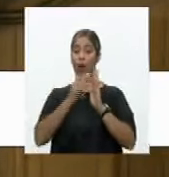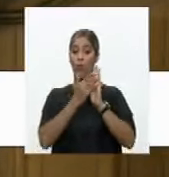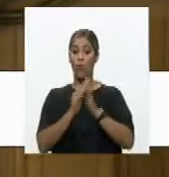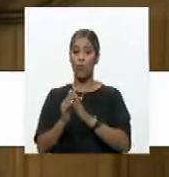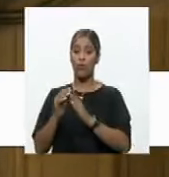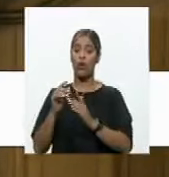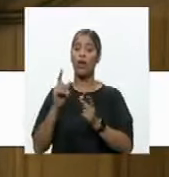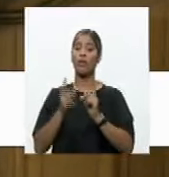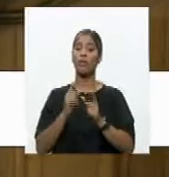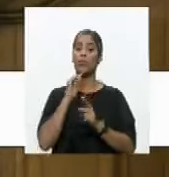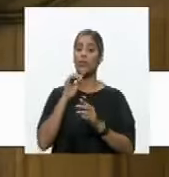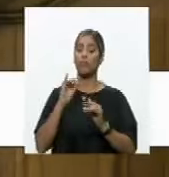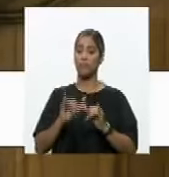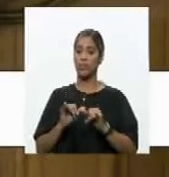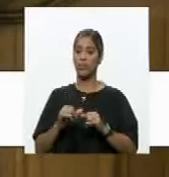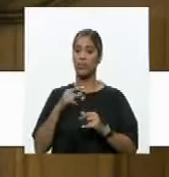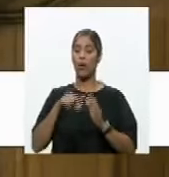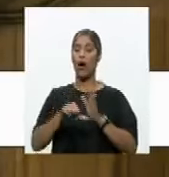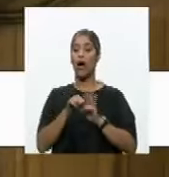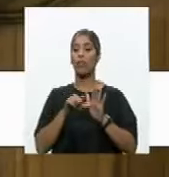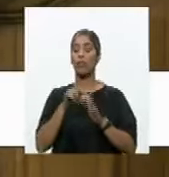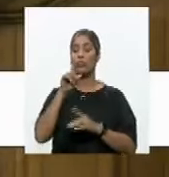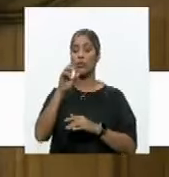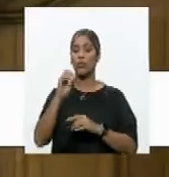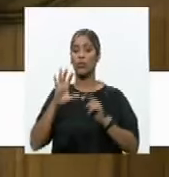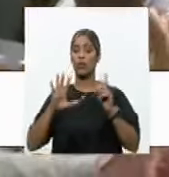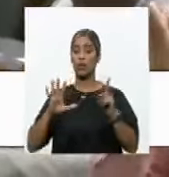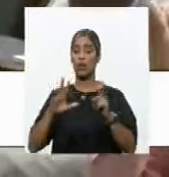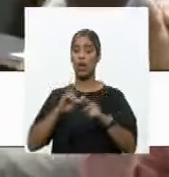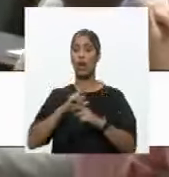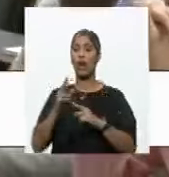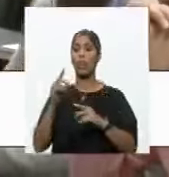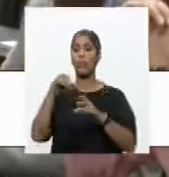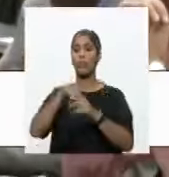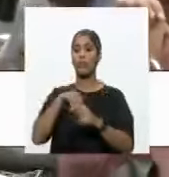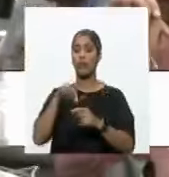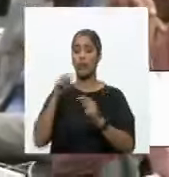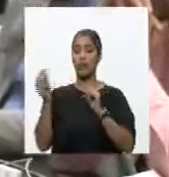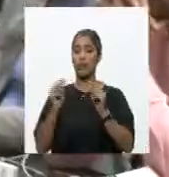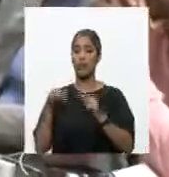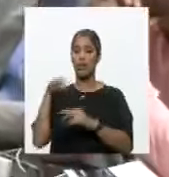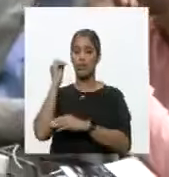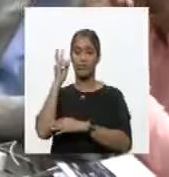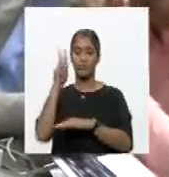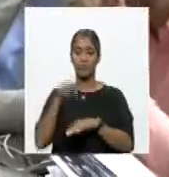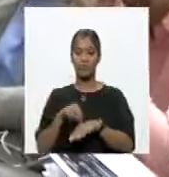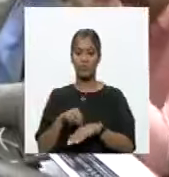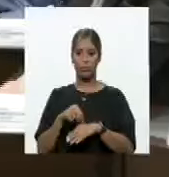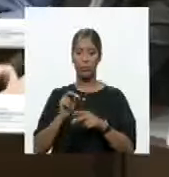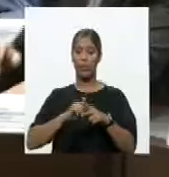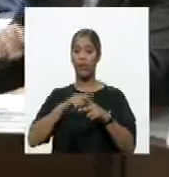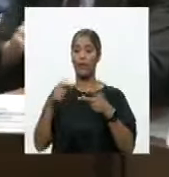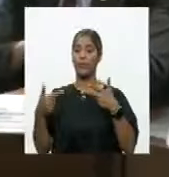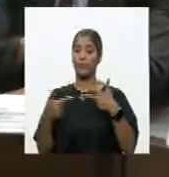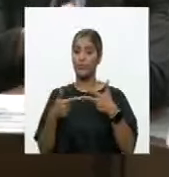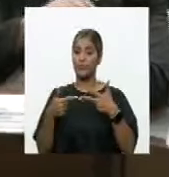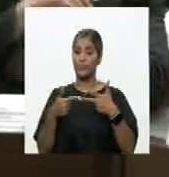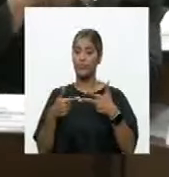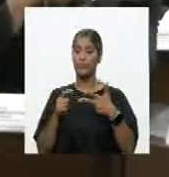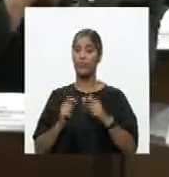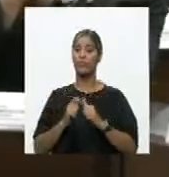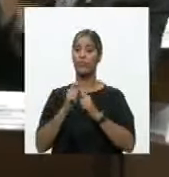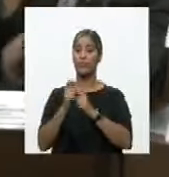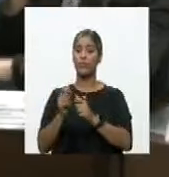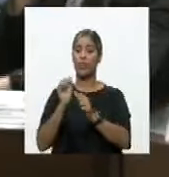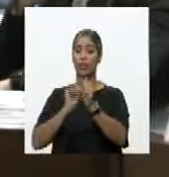de acuerdo con lo establecido en el artículo 106 del Reglamento Interior y debates de la Asamblea Nacional. Tercero, designación